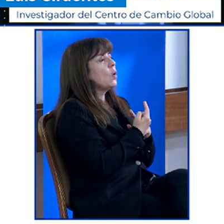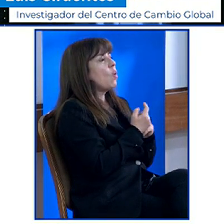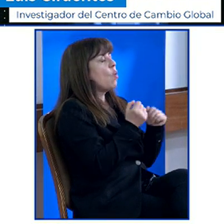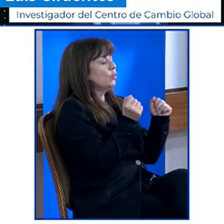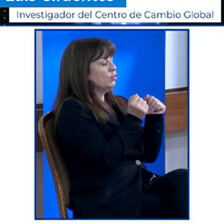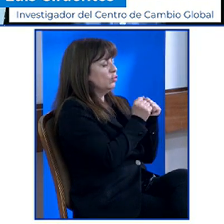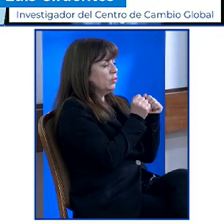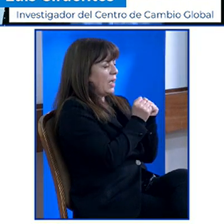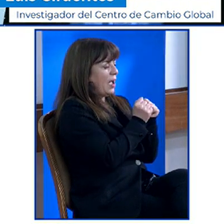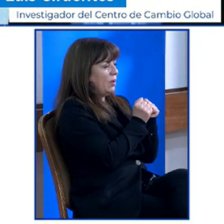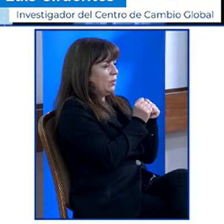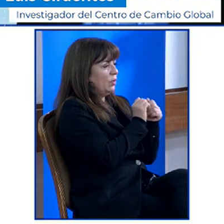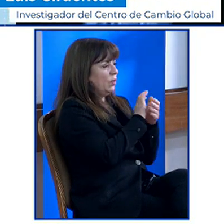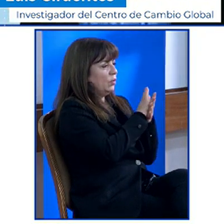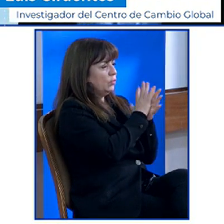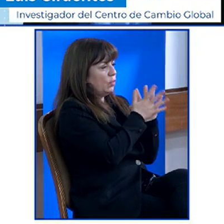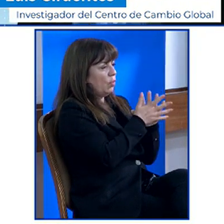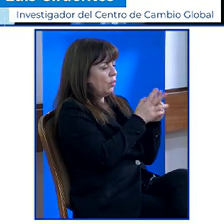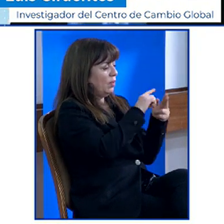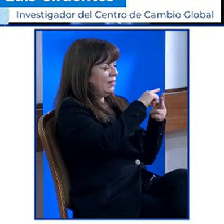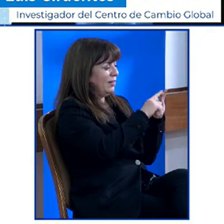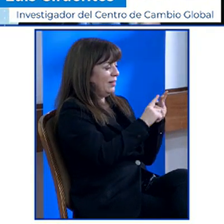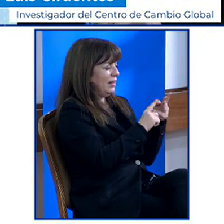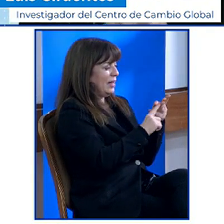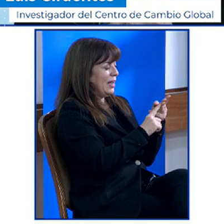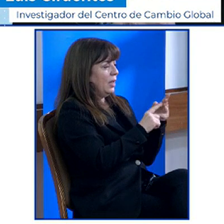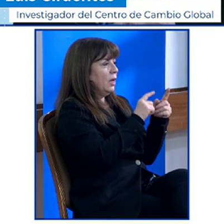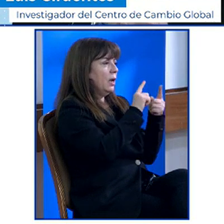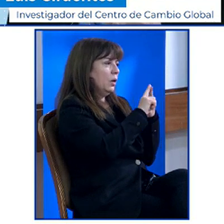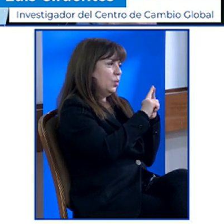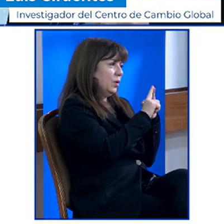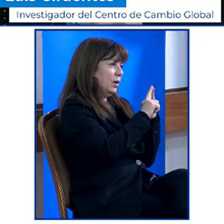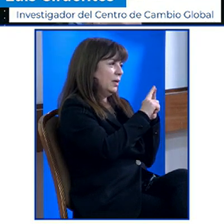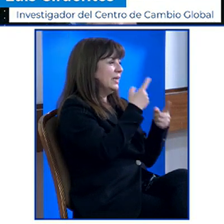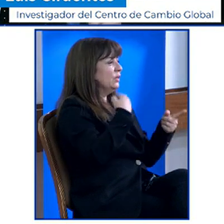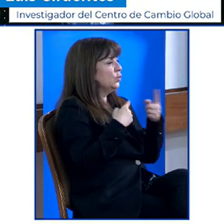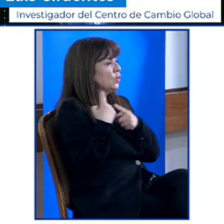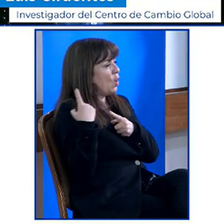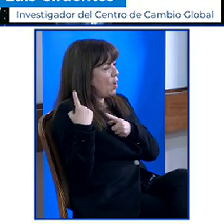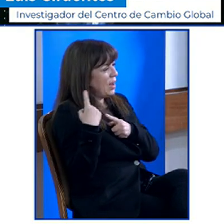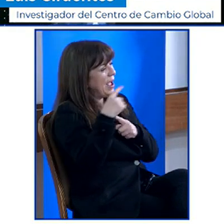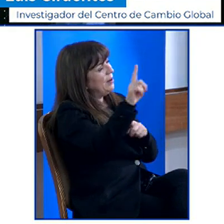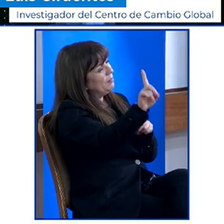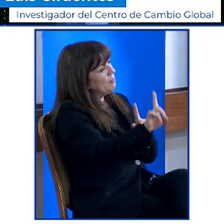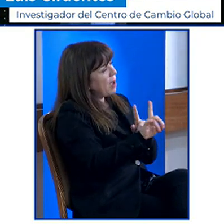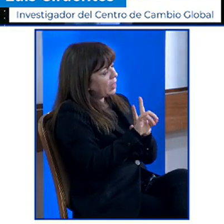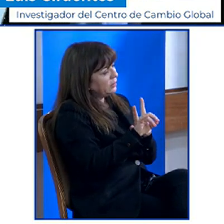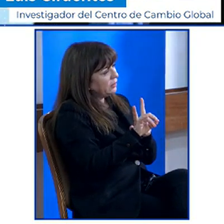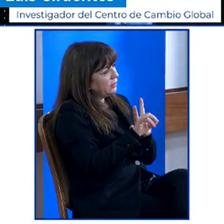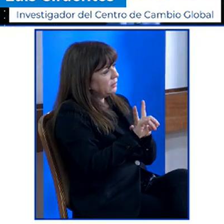todas las 3 en una. Pero básicamente tenemos la historia del paciente.